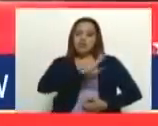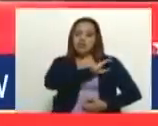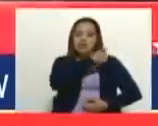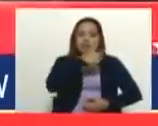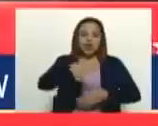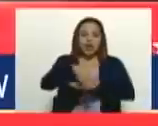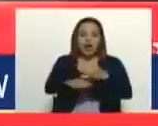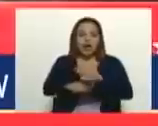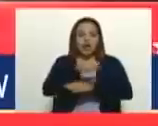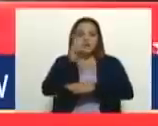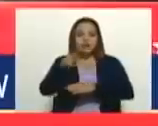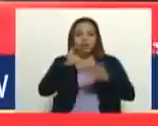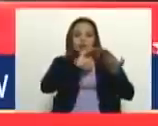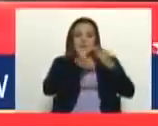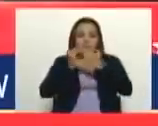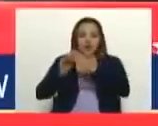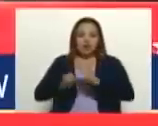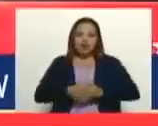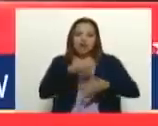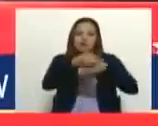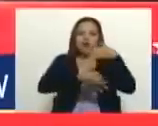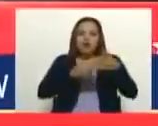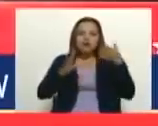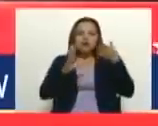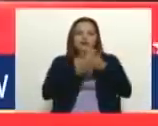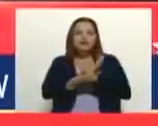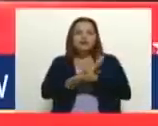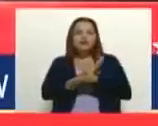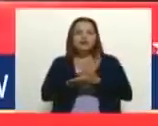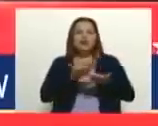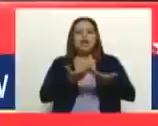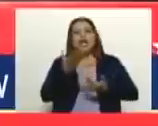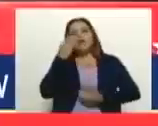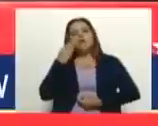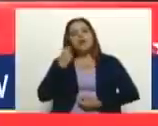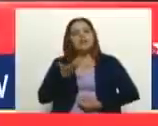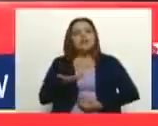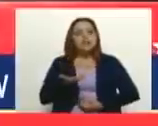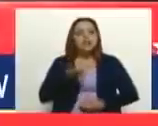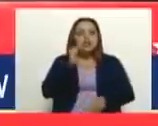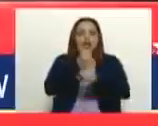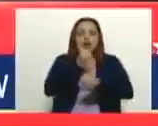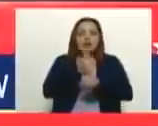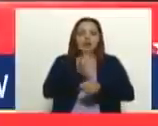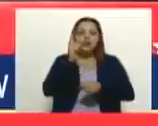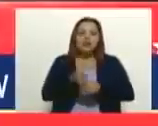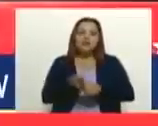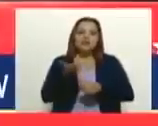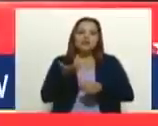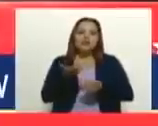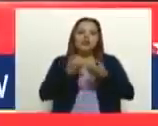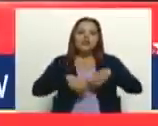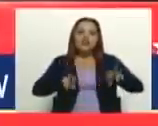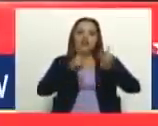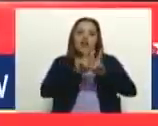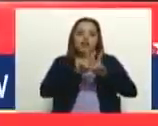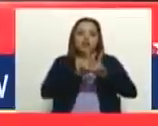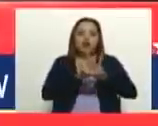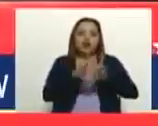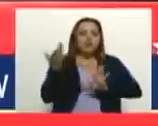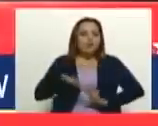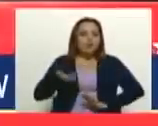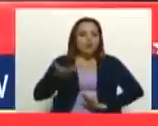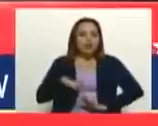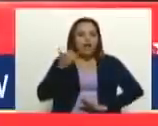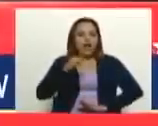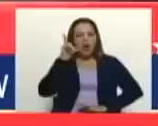de las comunidades, bueno, hablando de toda su experiencia y la moral que tiene Sotorrojas para hablar de